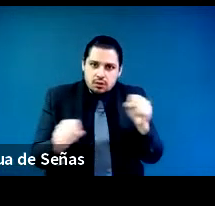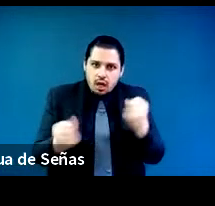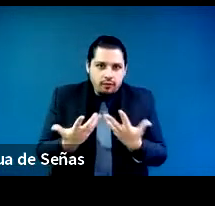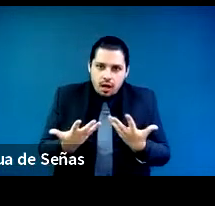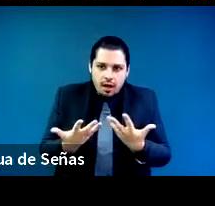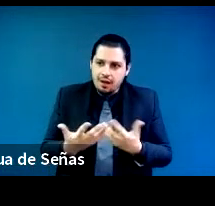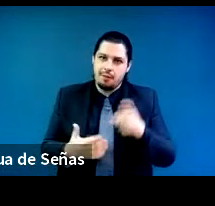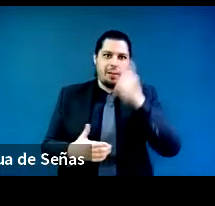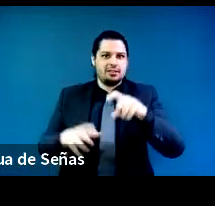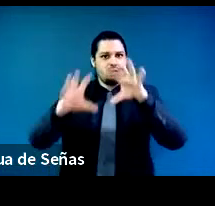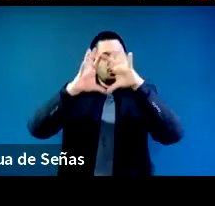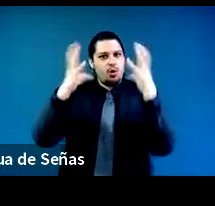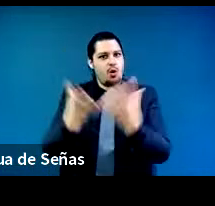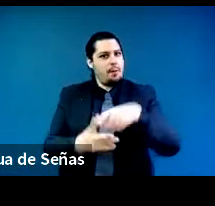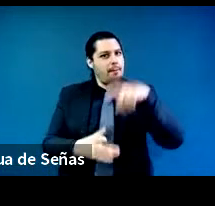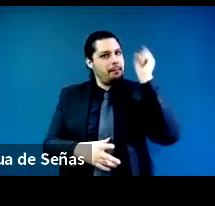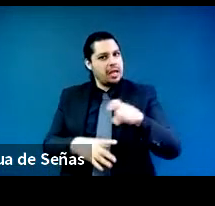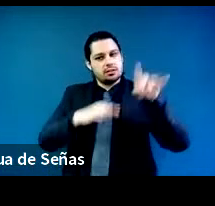manera,